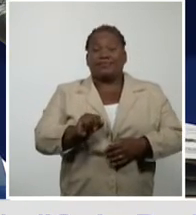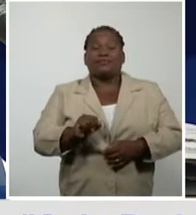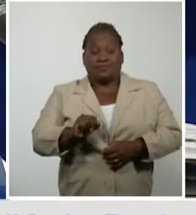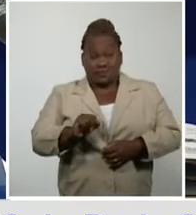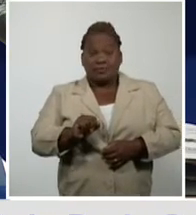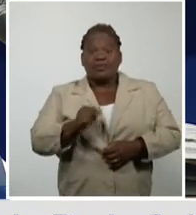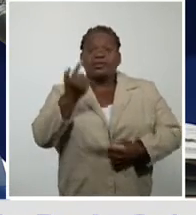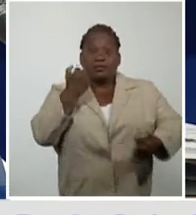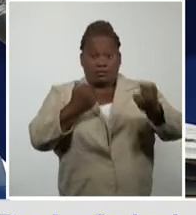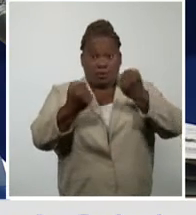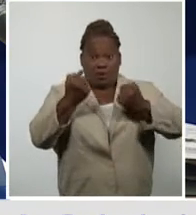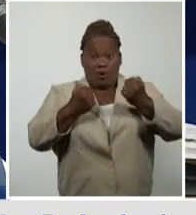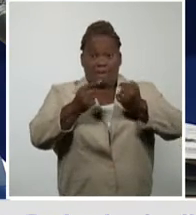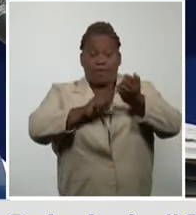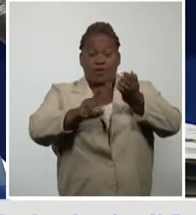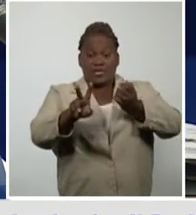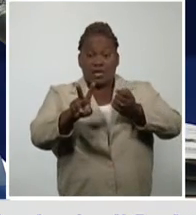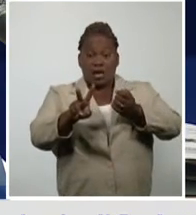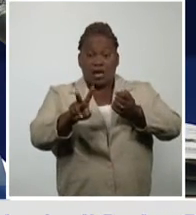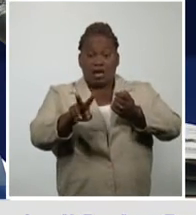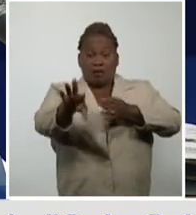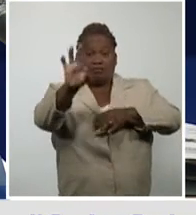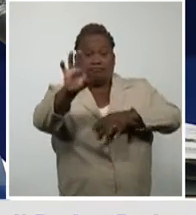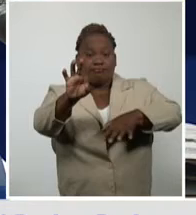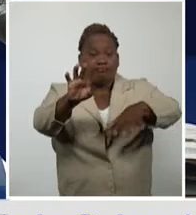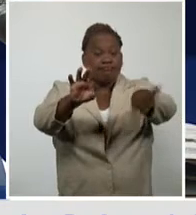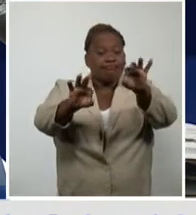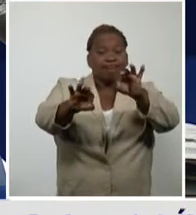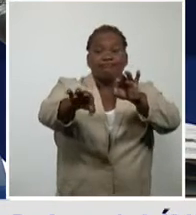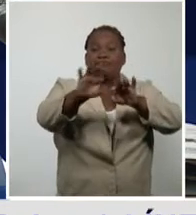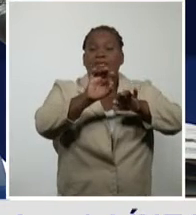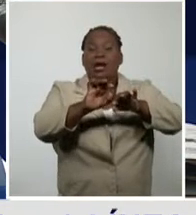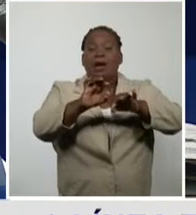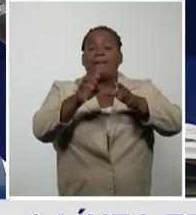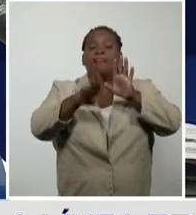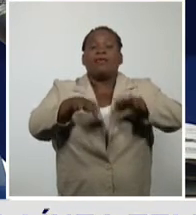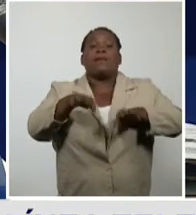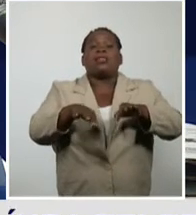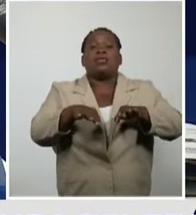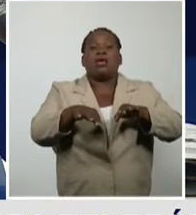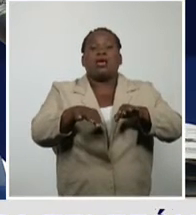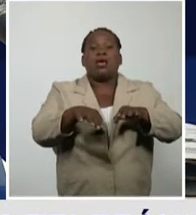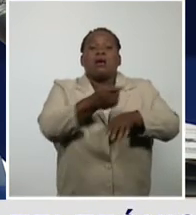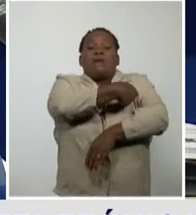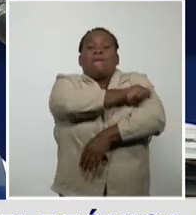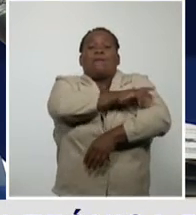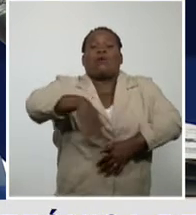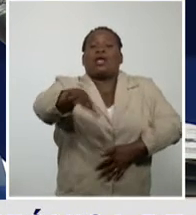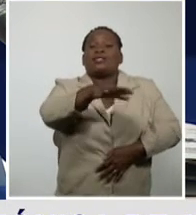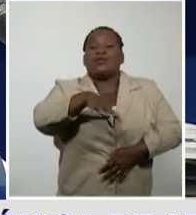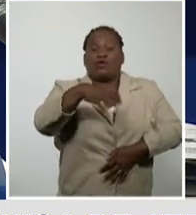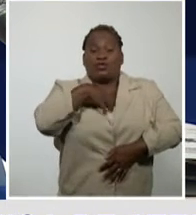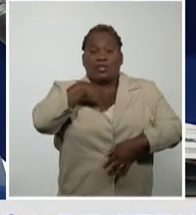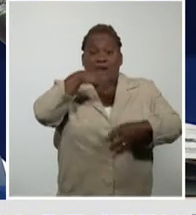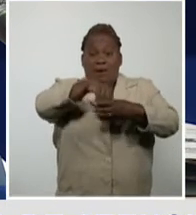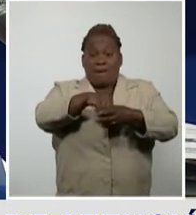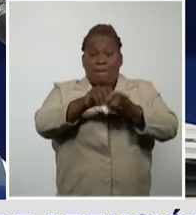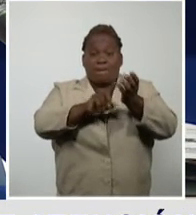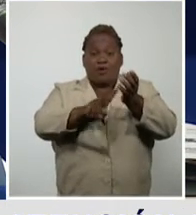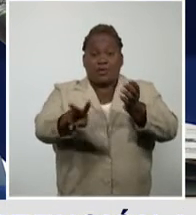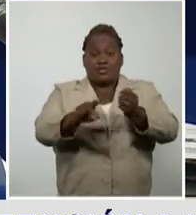algunas, proporcionalmente, porque tenemos que tener en cuenta la población que tiene, pues ha sido muy elevado